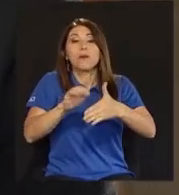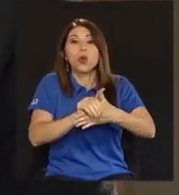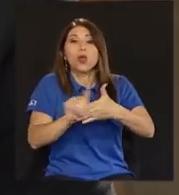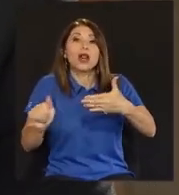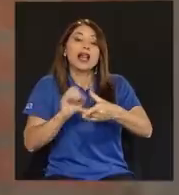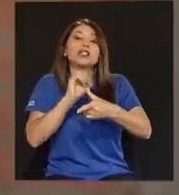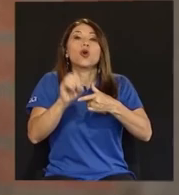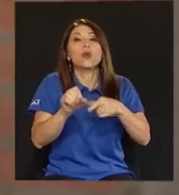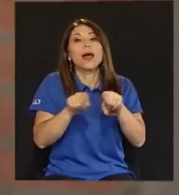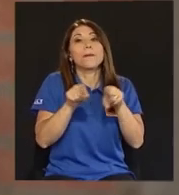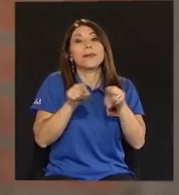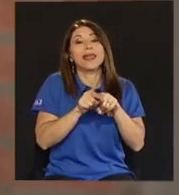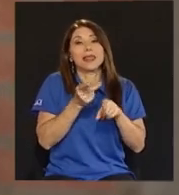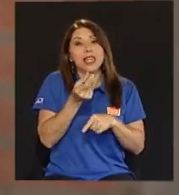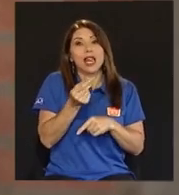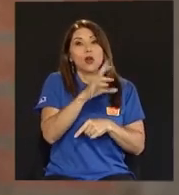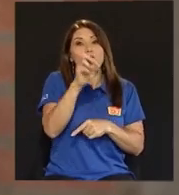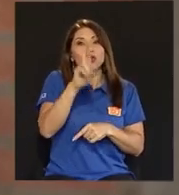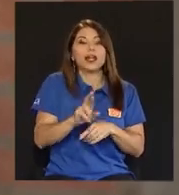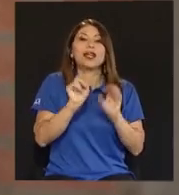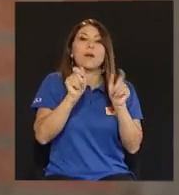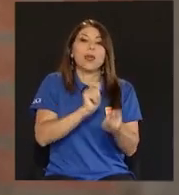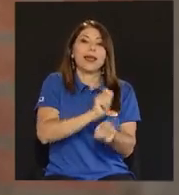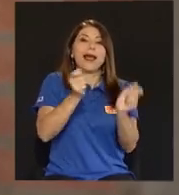dinero de Costa Rica.